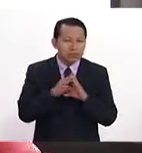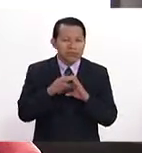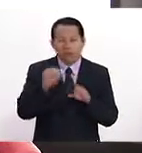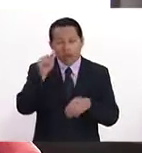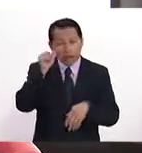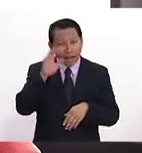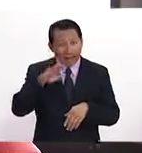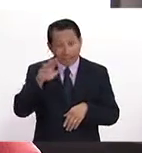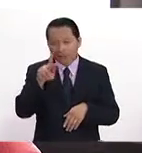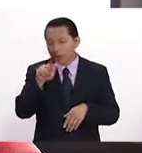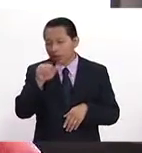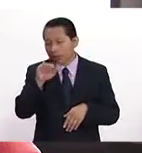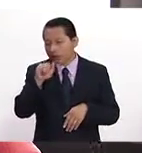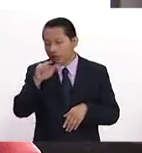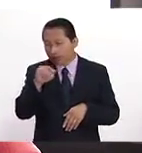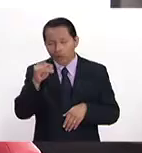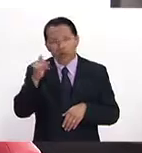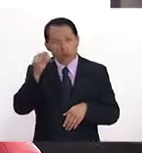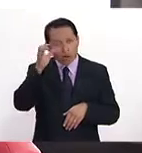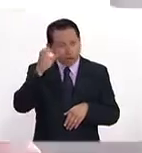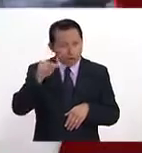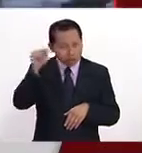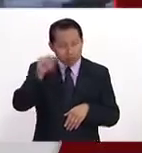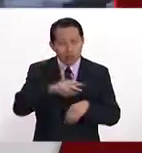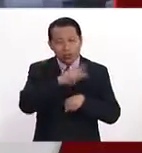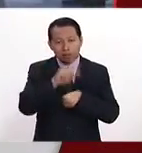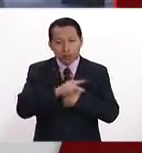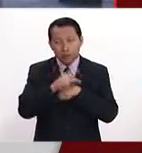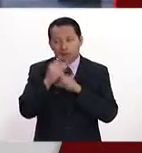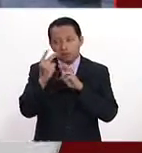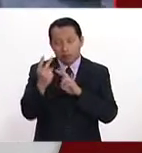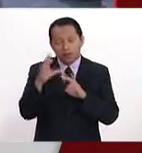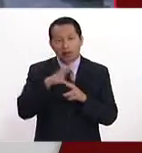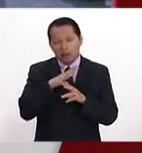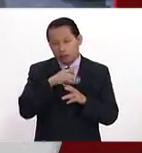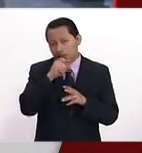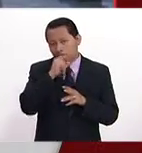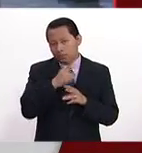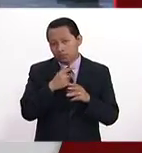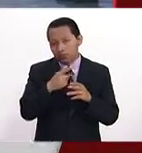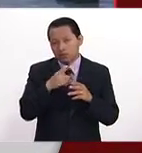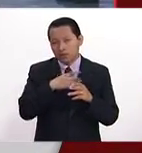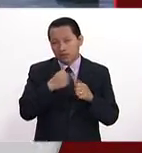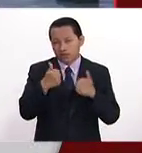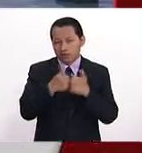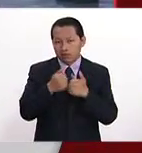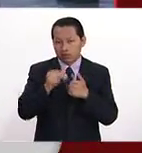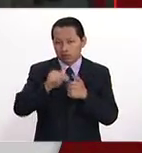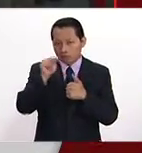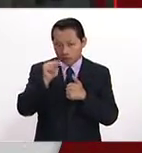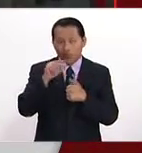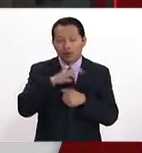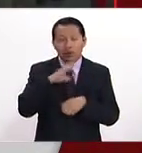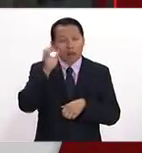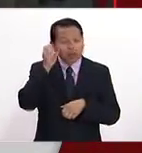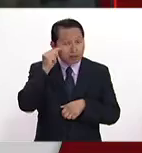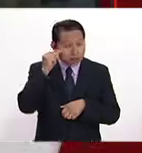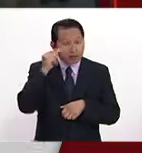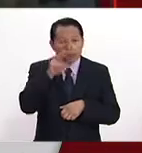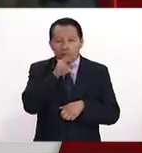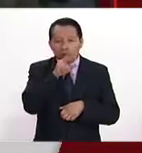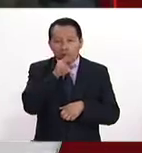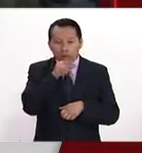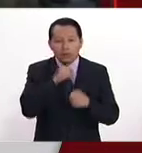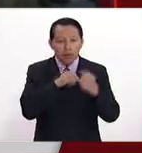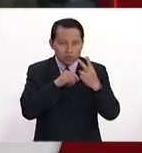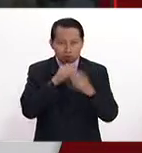Asia-Pacífico, particularmente Corea del Norte, que es un país vecino en la frontera norte. A China le preocupa